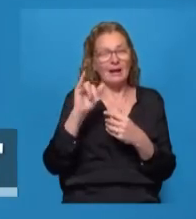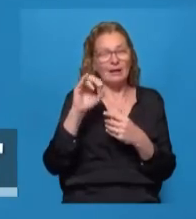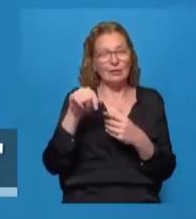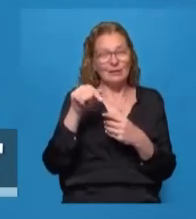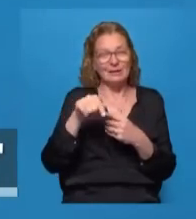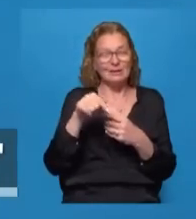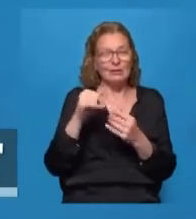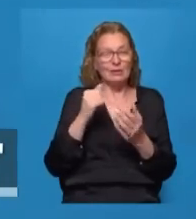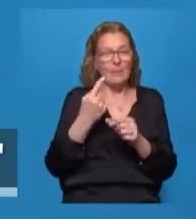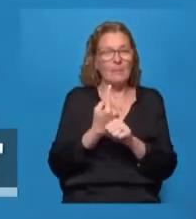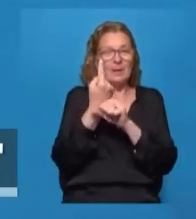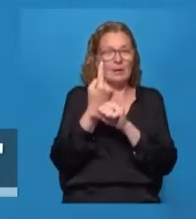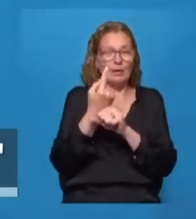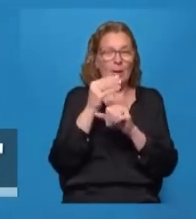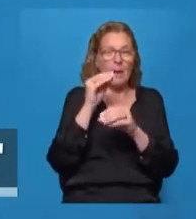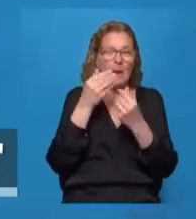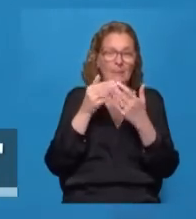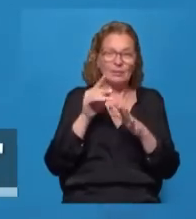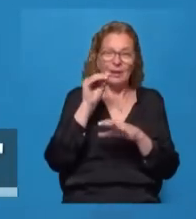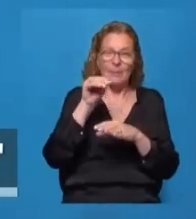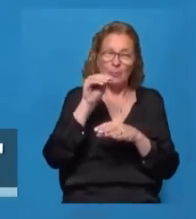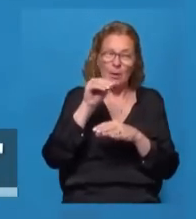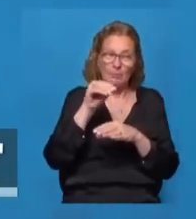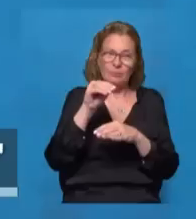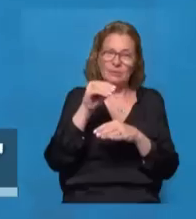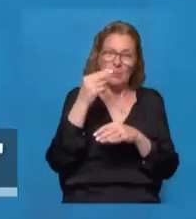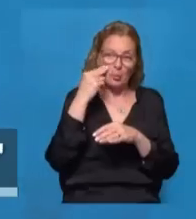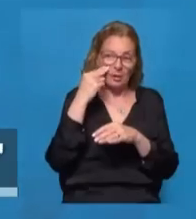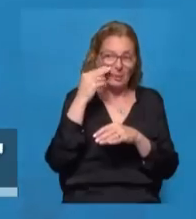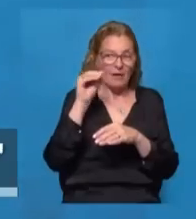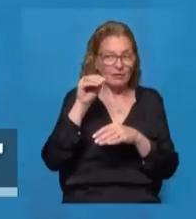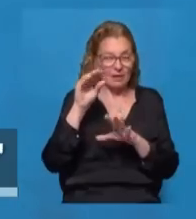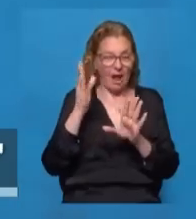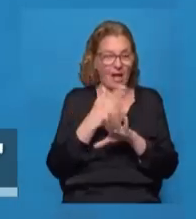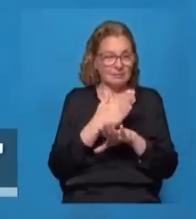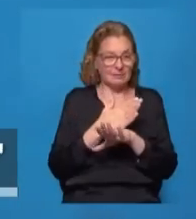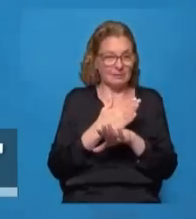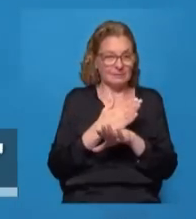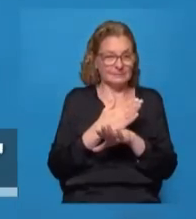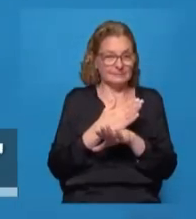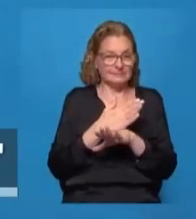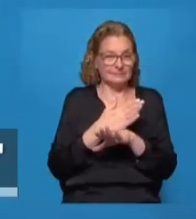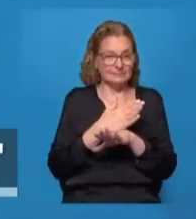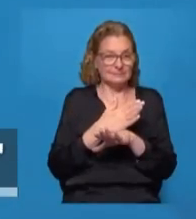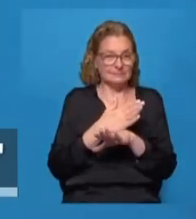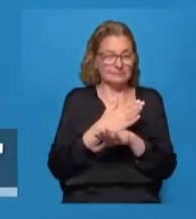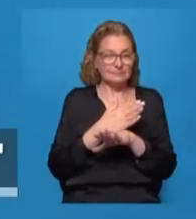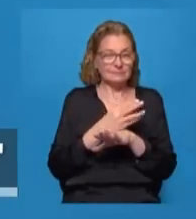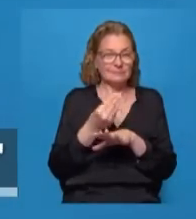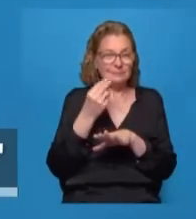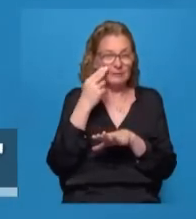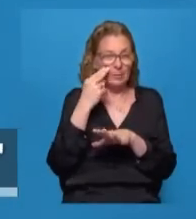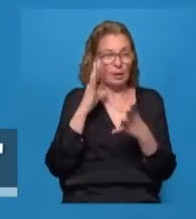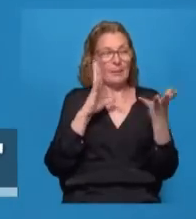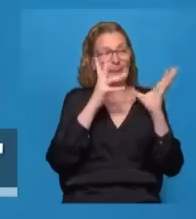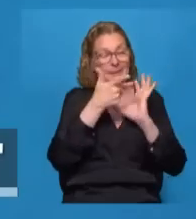esto el primero que empezó a advertir de este problema eh que iba a haber problemas